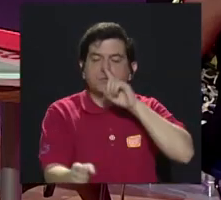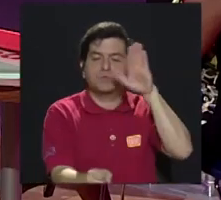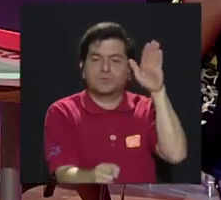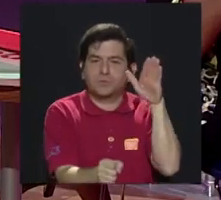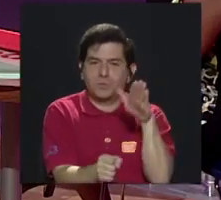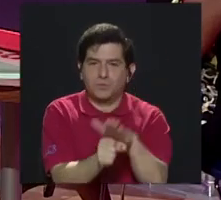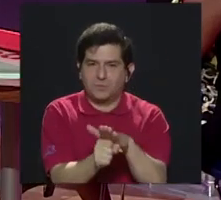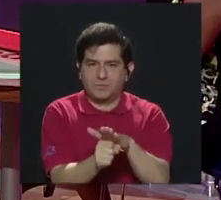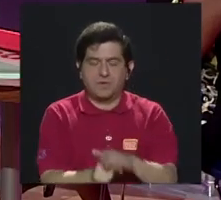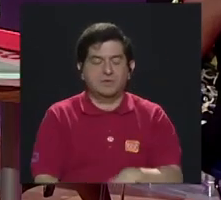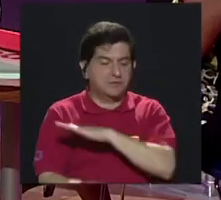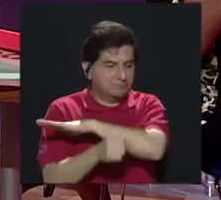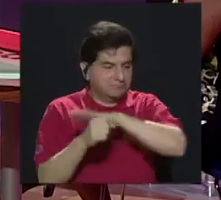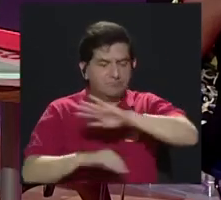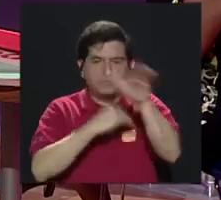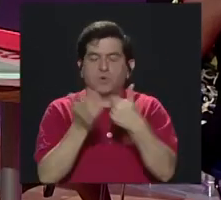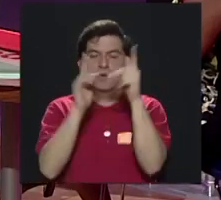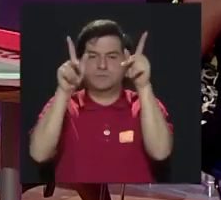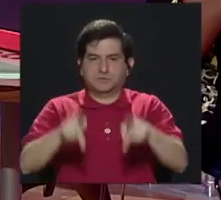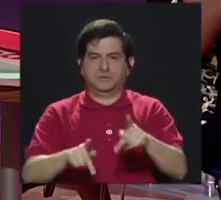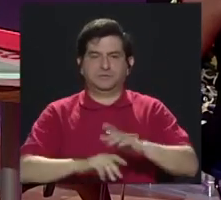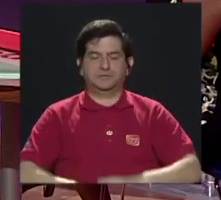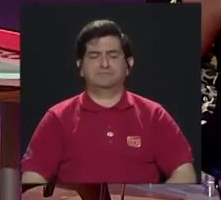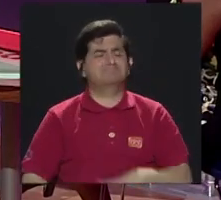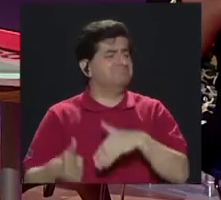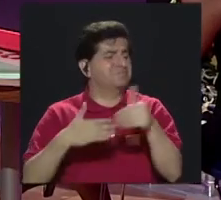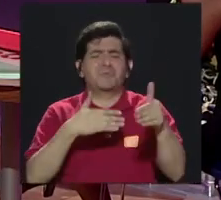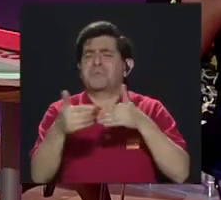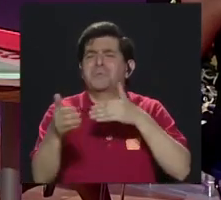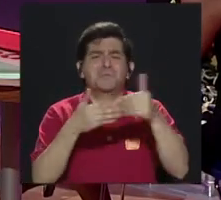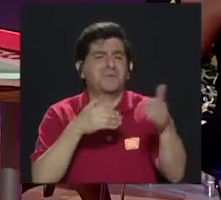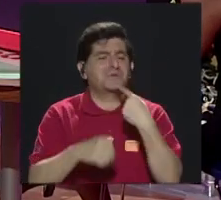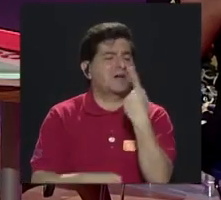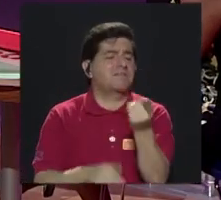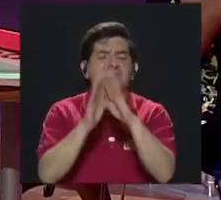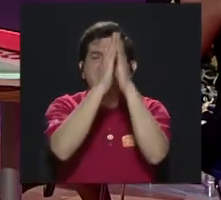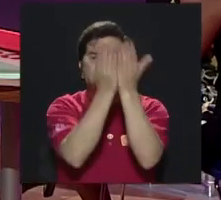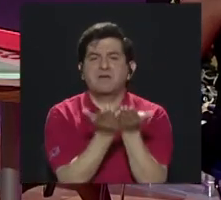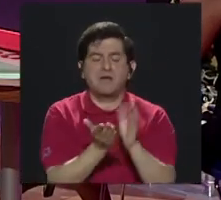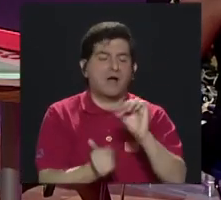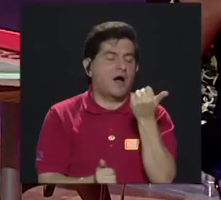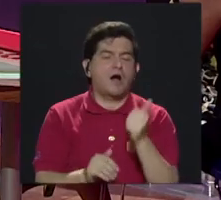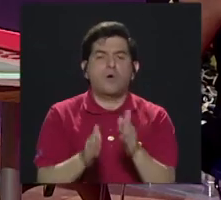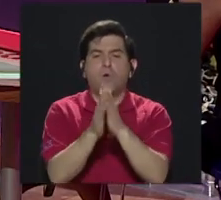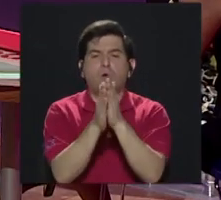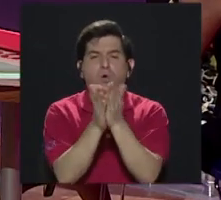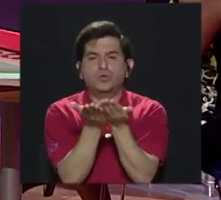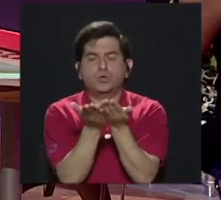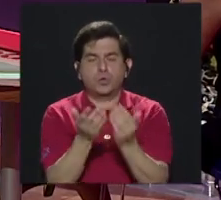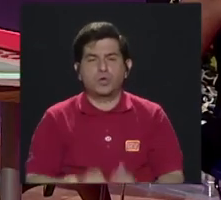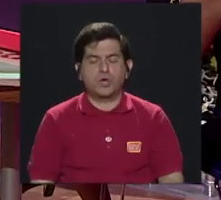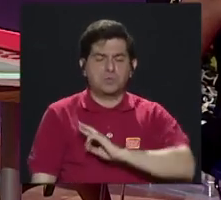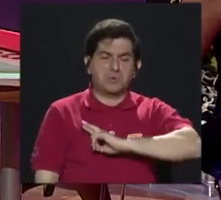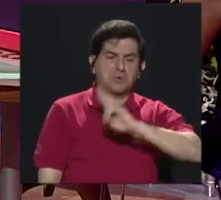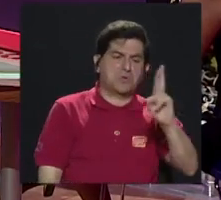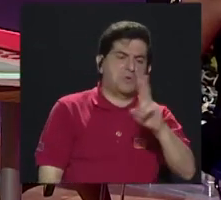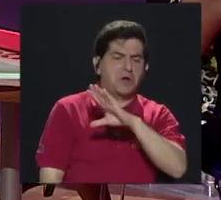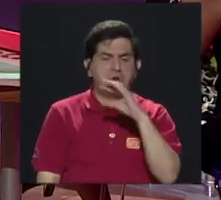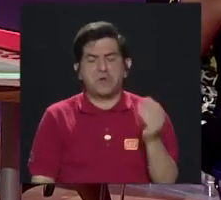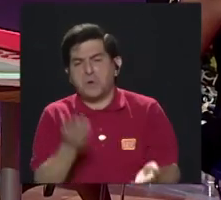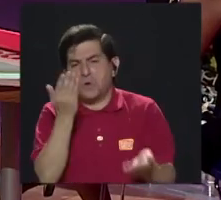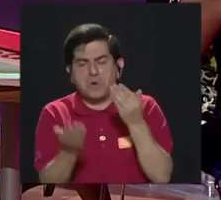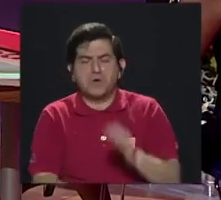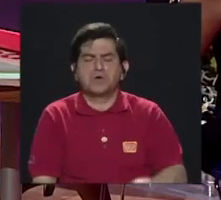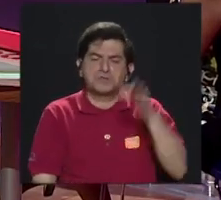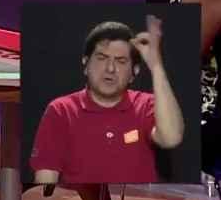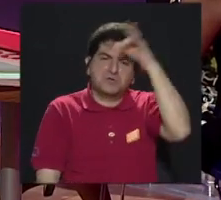cumplirse pues a cabalidad para todas las personas, ¿verdad? Independientemente de lo que diga la Biblia o cualquier otro libro, sea religioso, sea